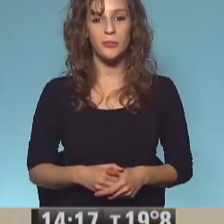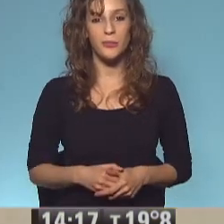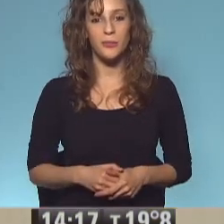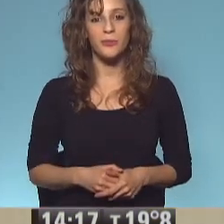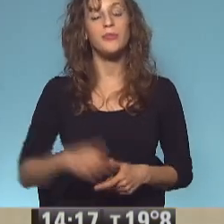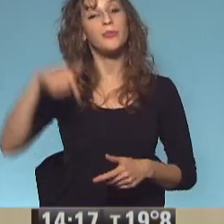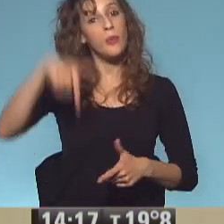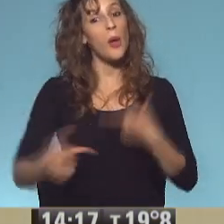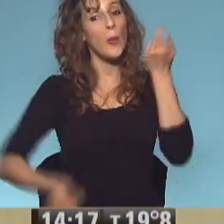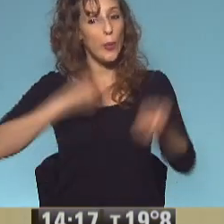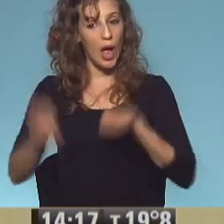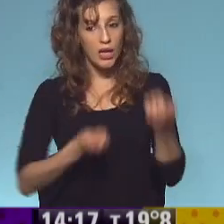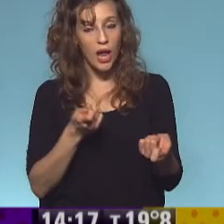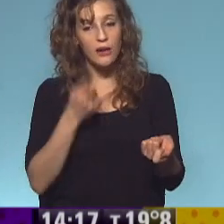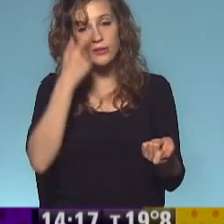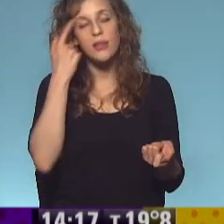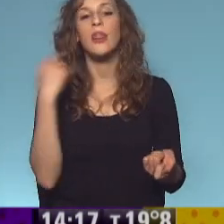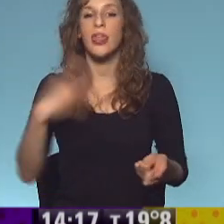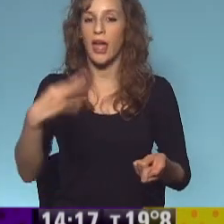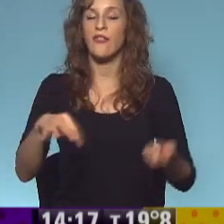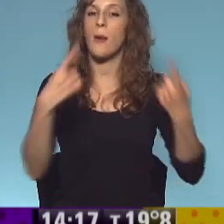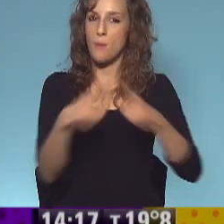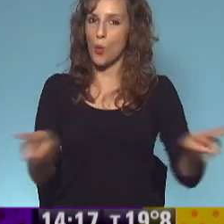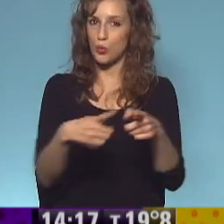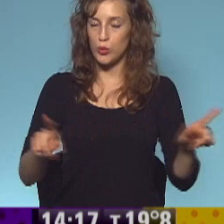Para bailar necesitamos música.